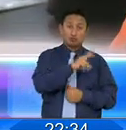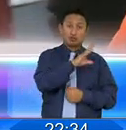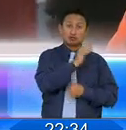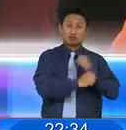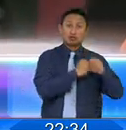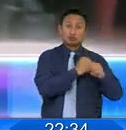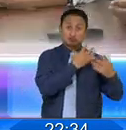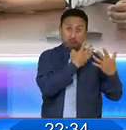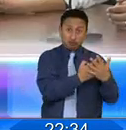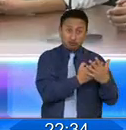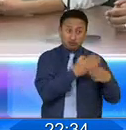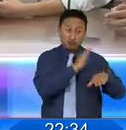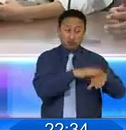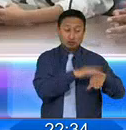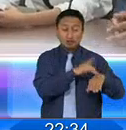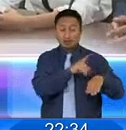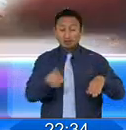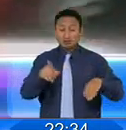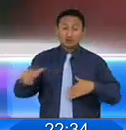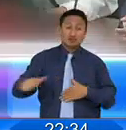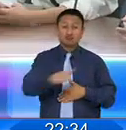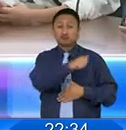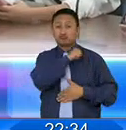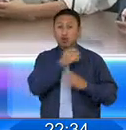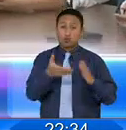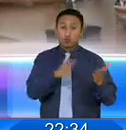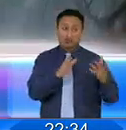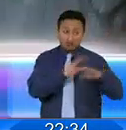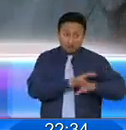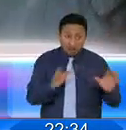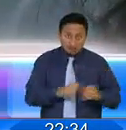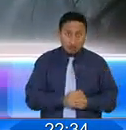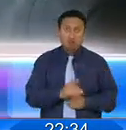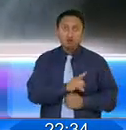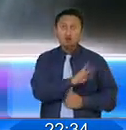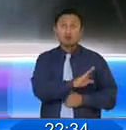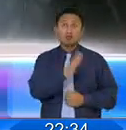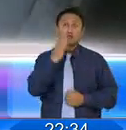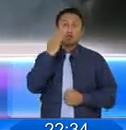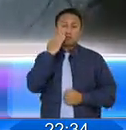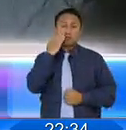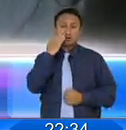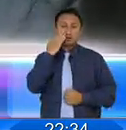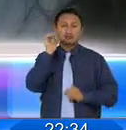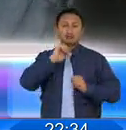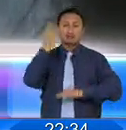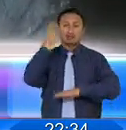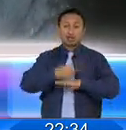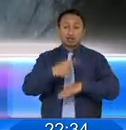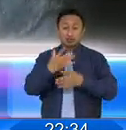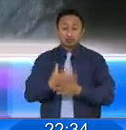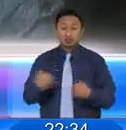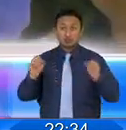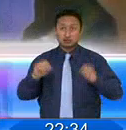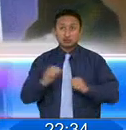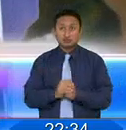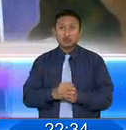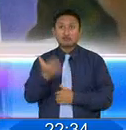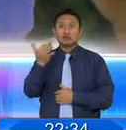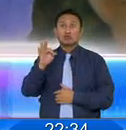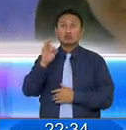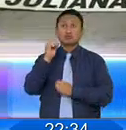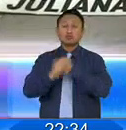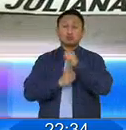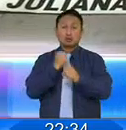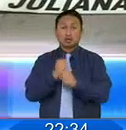cárcel por el secuestro con resultado de muerte no es suficiente. La madre de la joven, que el día de la desaparición tenía 19 años de